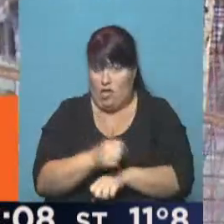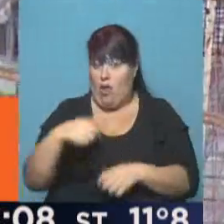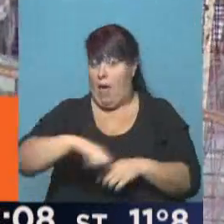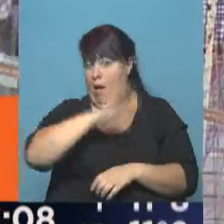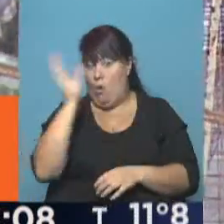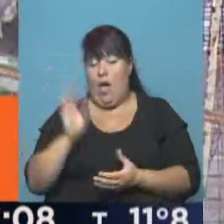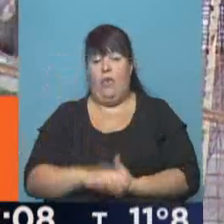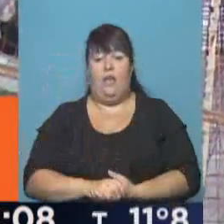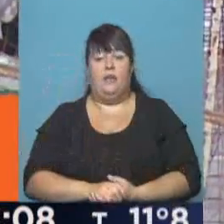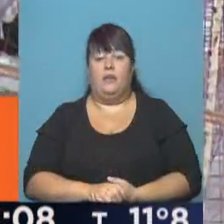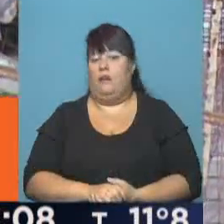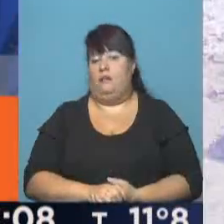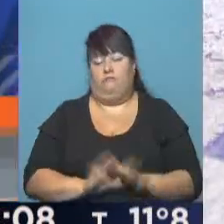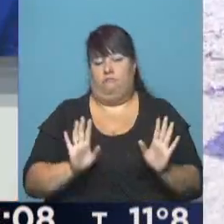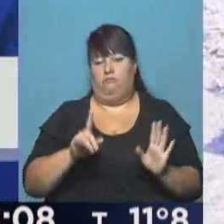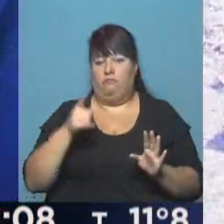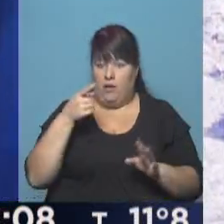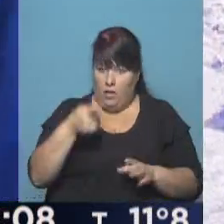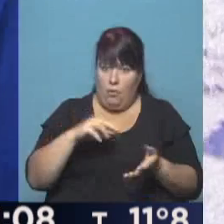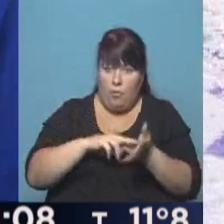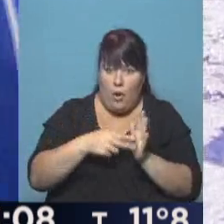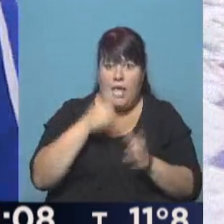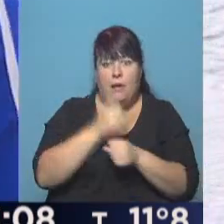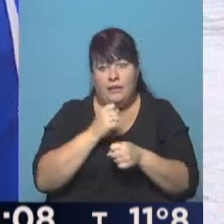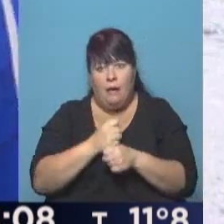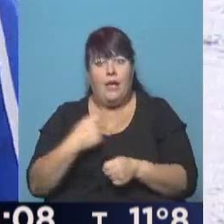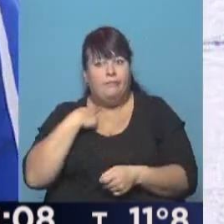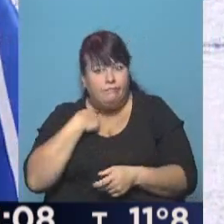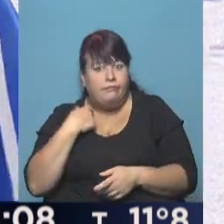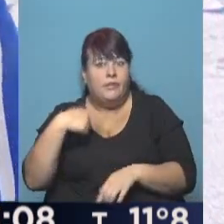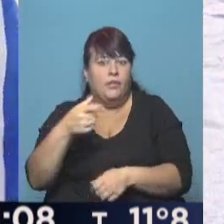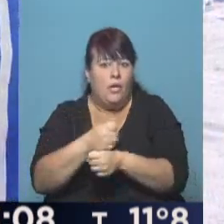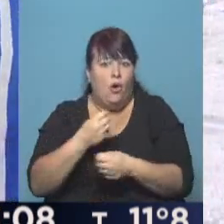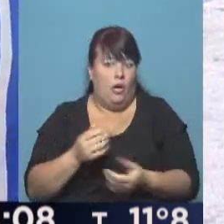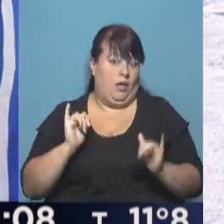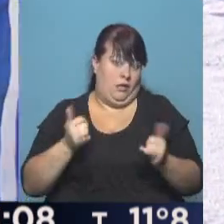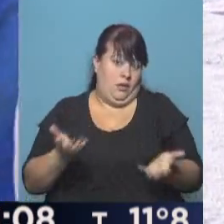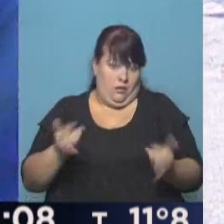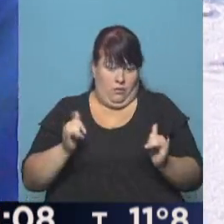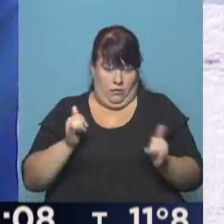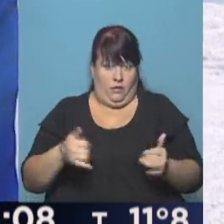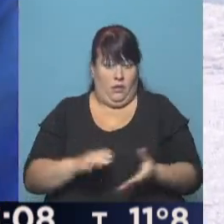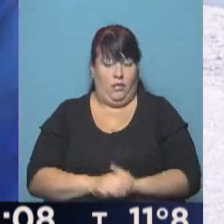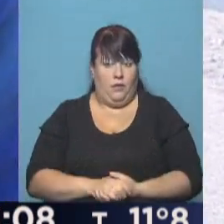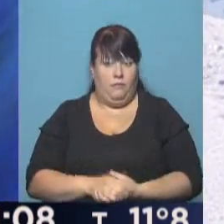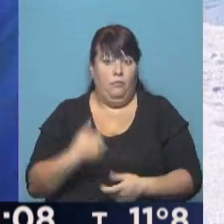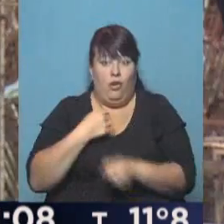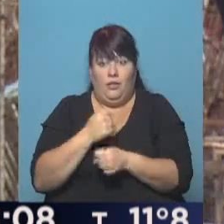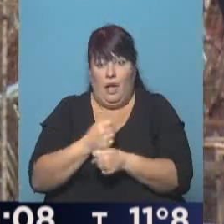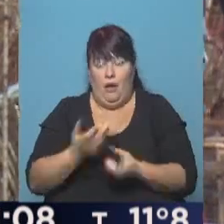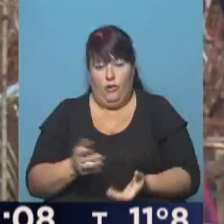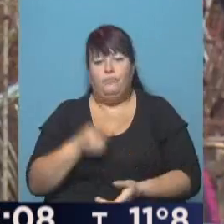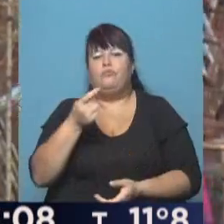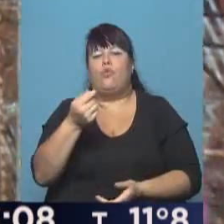la madrugada? ¿Se afecta a ustedes en el trabajo, en la actividad que van a realizar? Claro, nos afecta sobre esas cosas por el laburo. Sí.